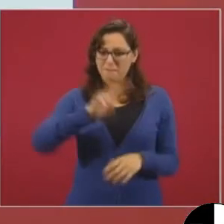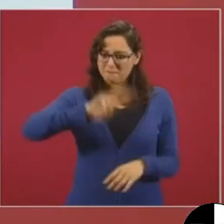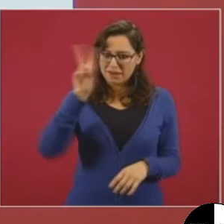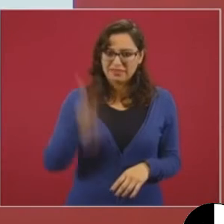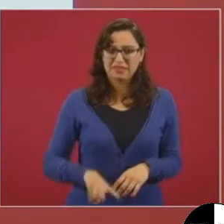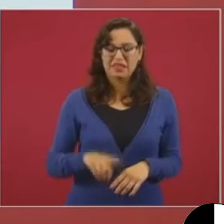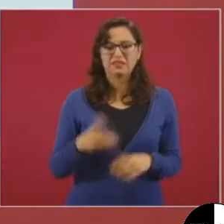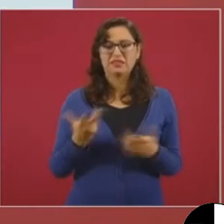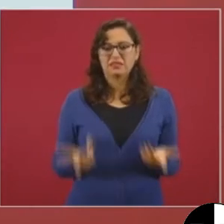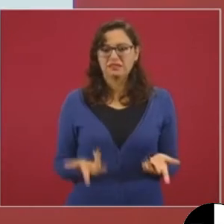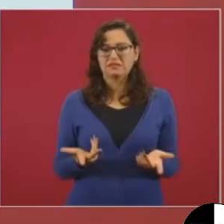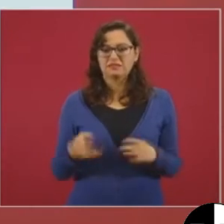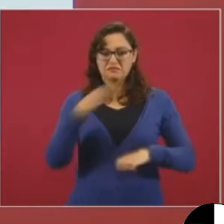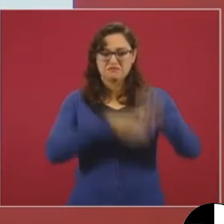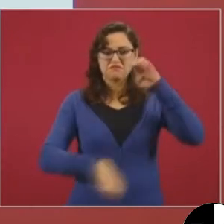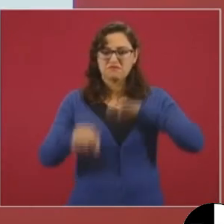de cómo maniobran